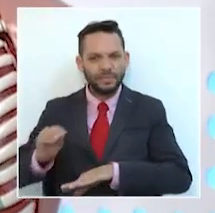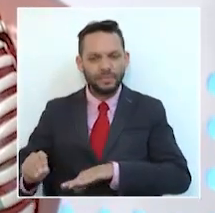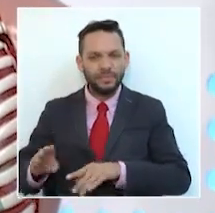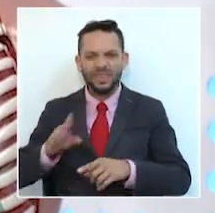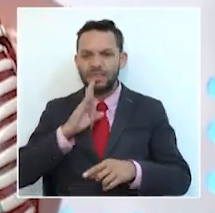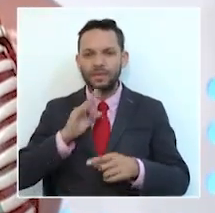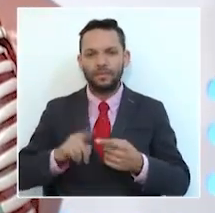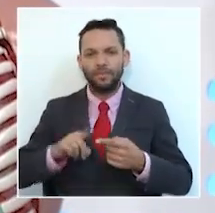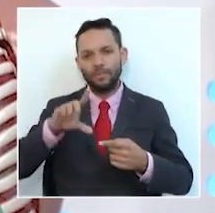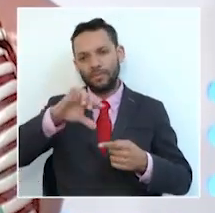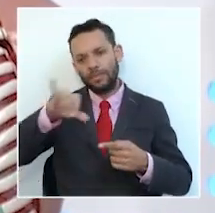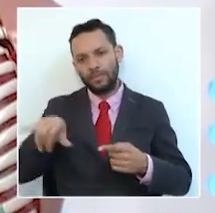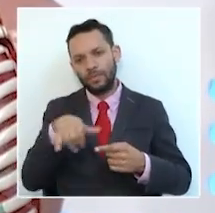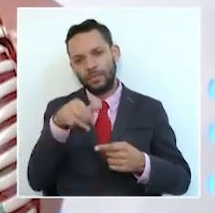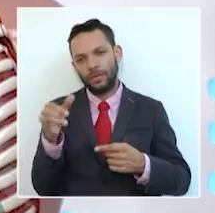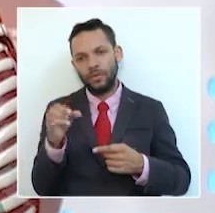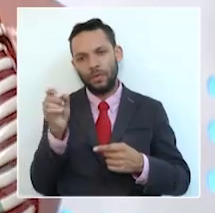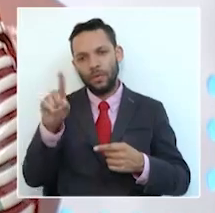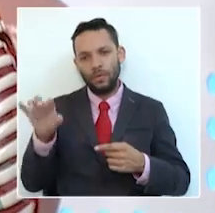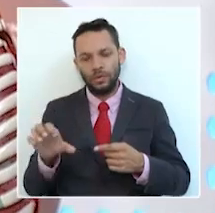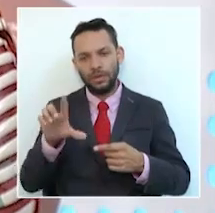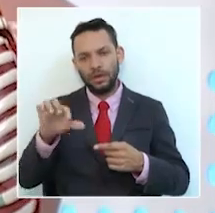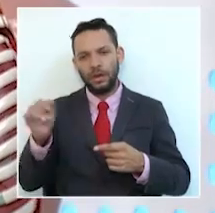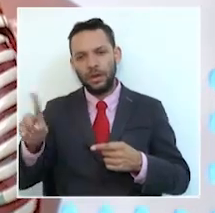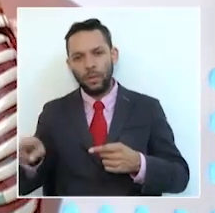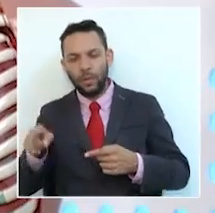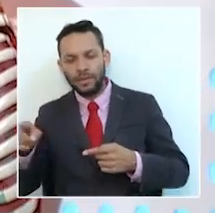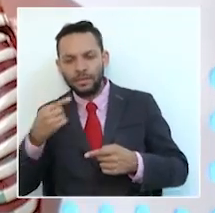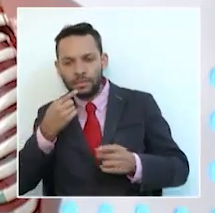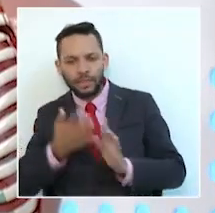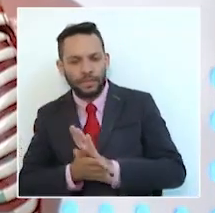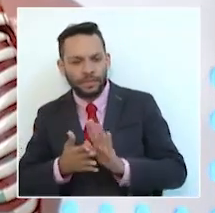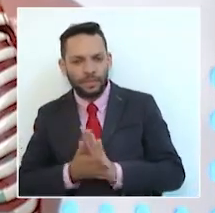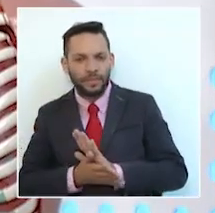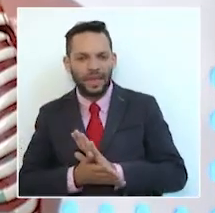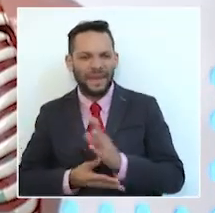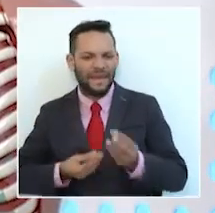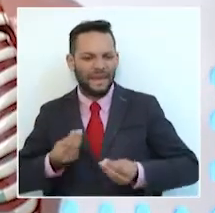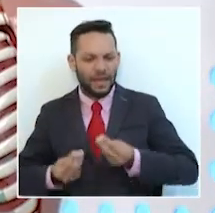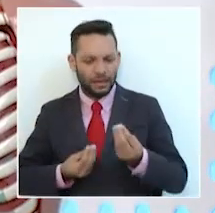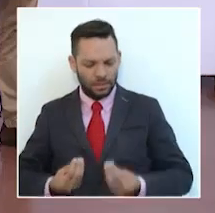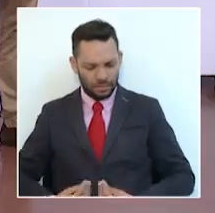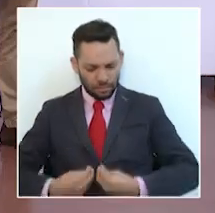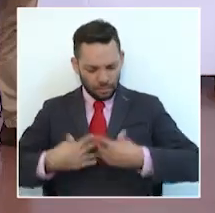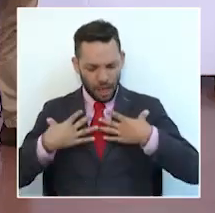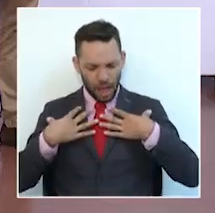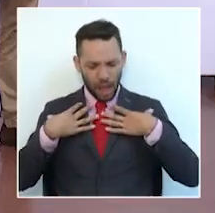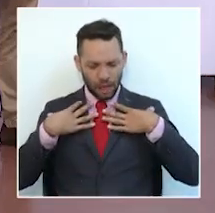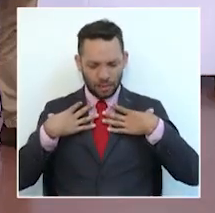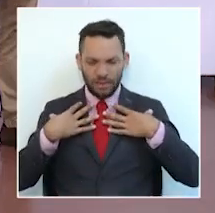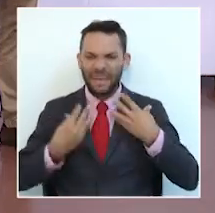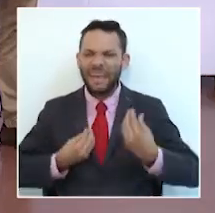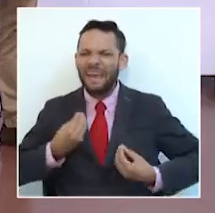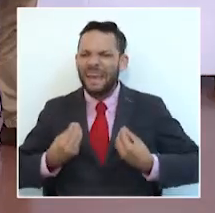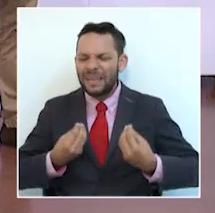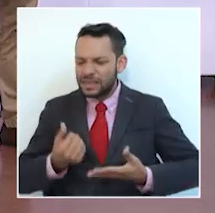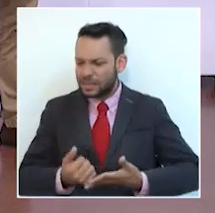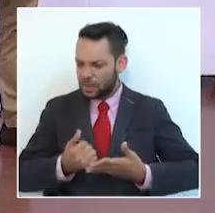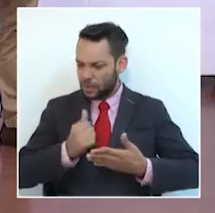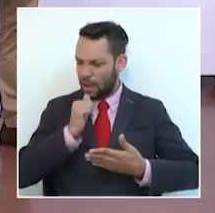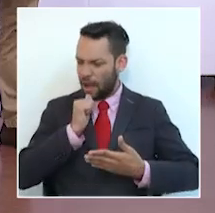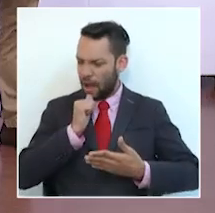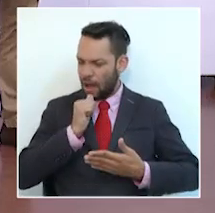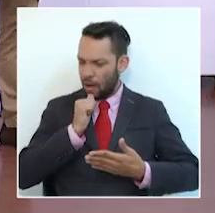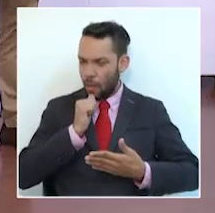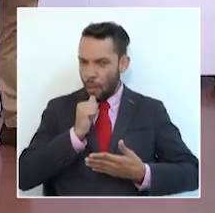ese desarrollo esa investigación que ustedes han hecho sobre peloides termales qué es ese término que es y